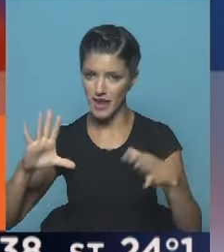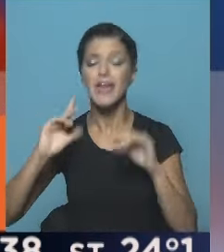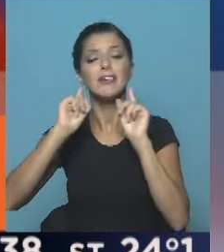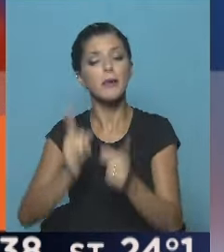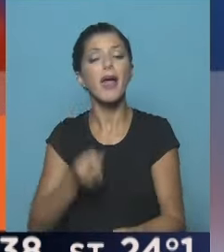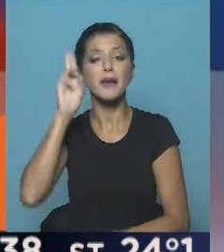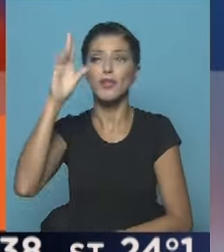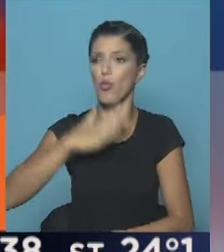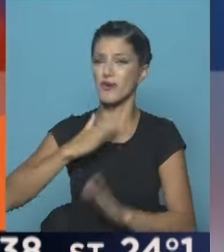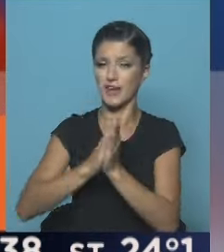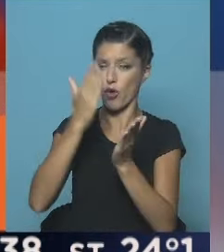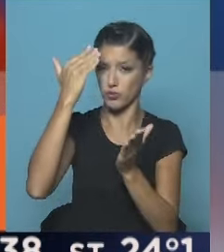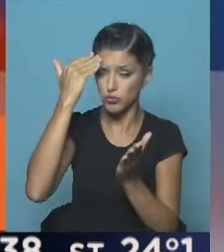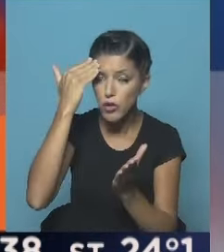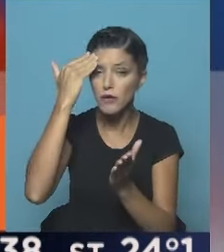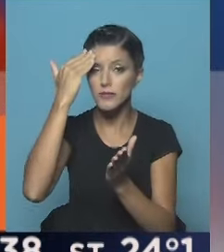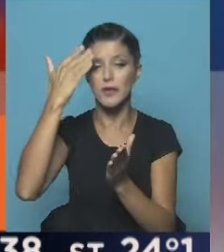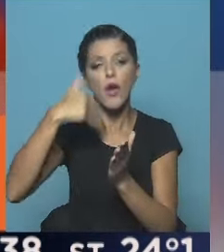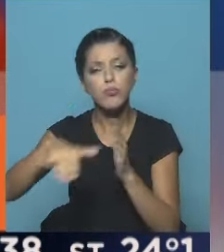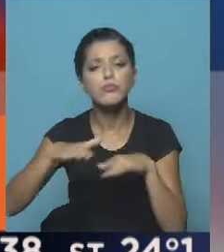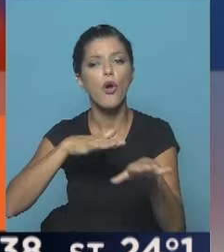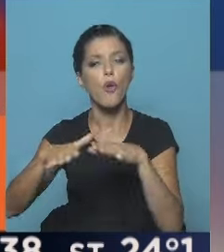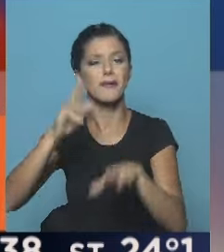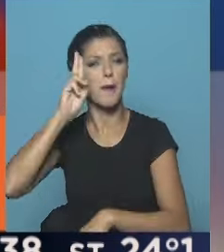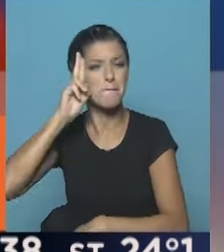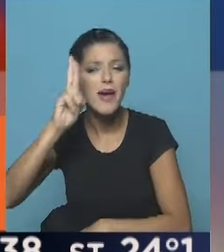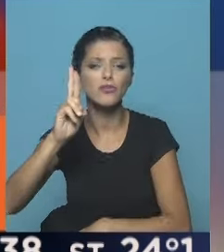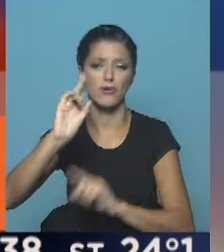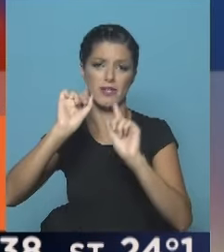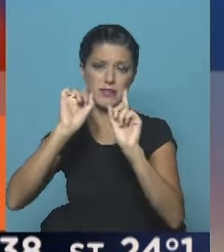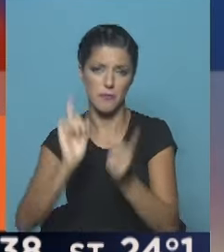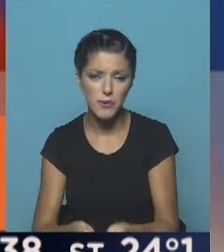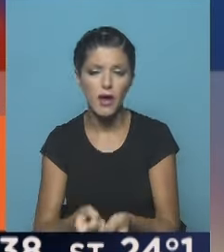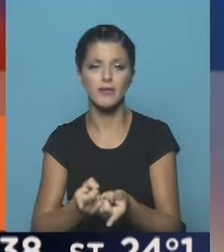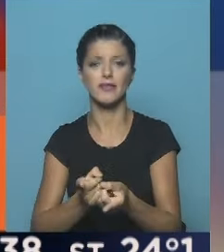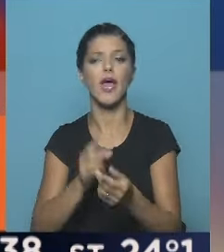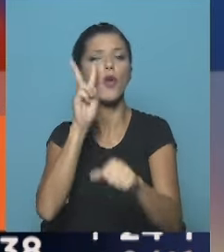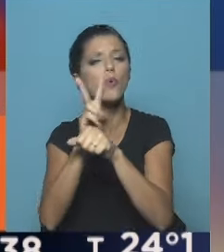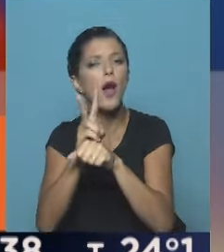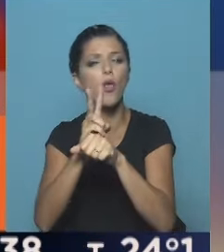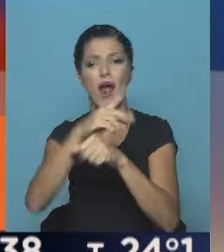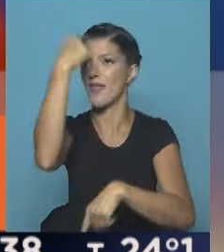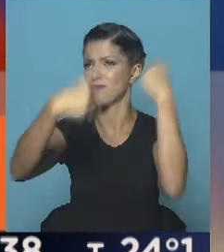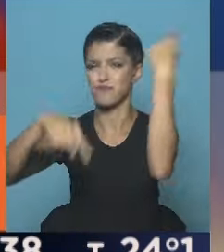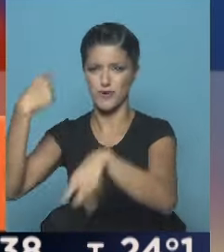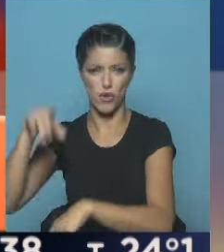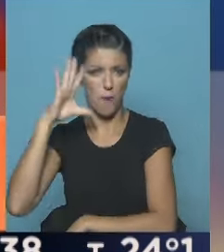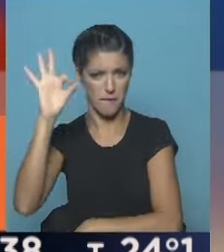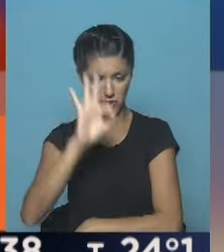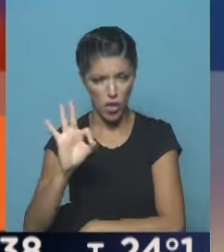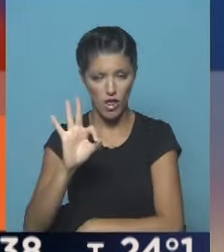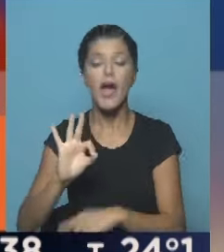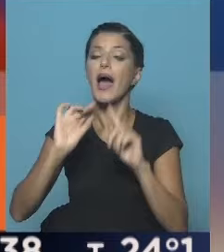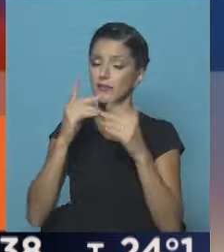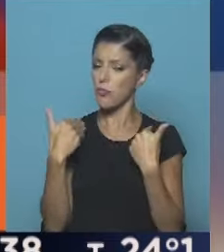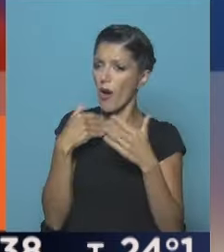Magna propiciemos un ambiente de respeto y rescate de la pluralidad, a que se debata de